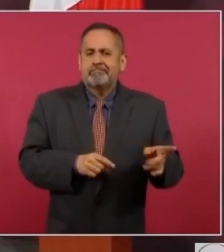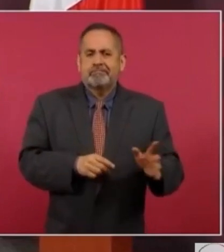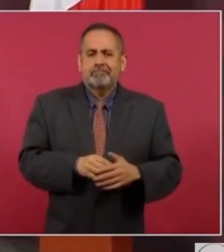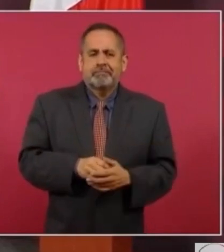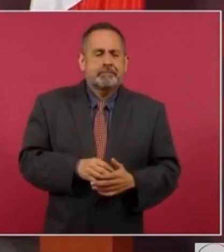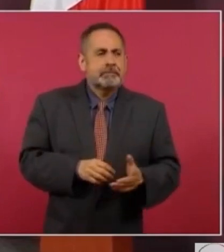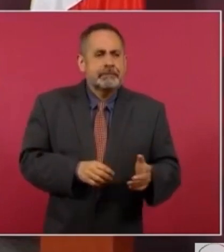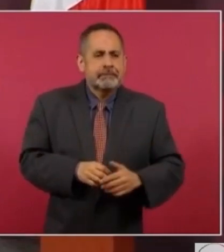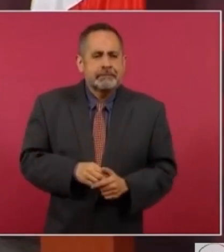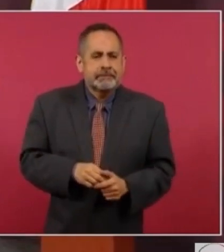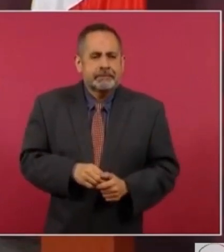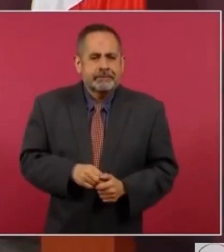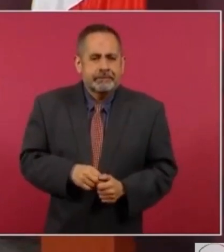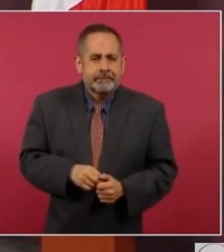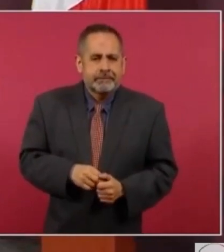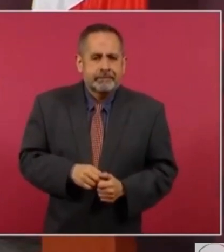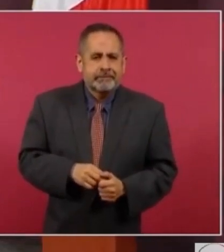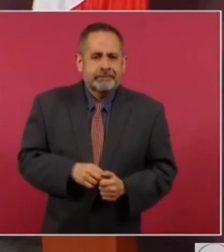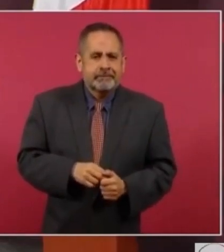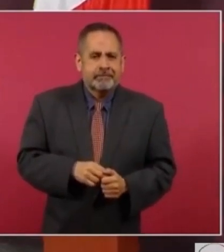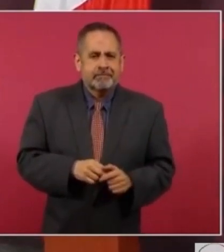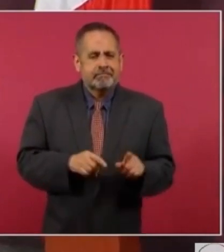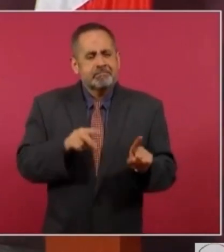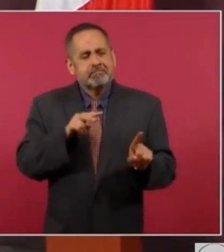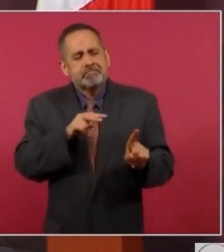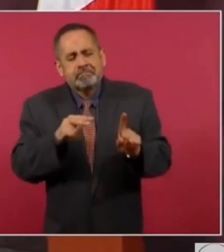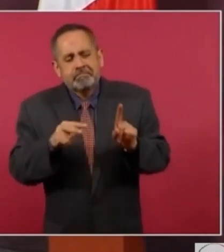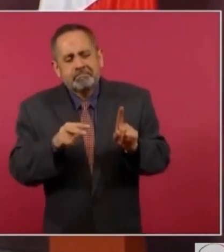suave, no soy objetivo,